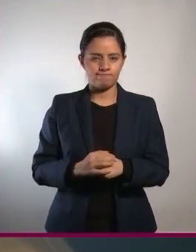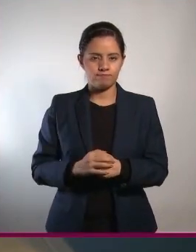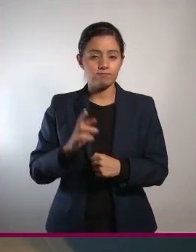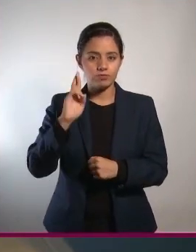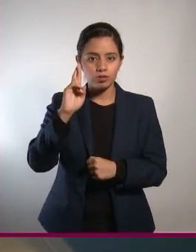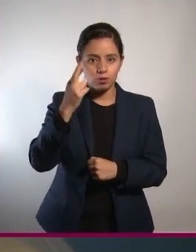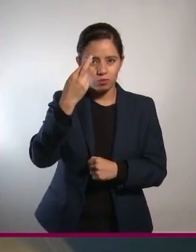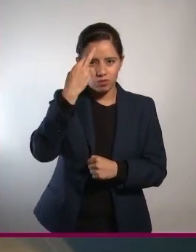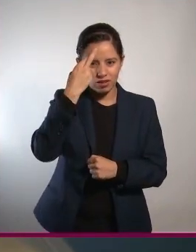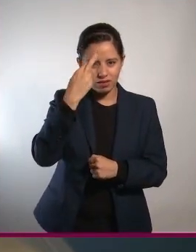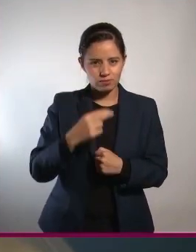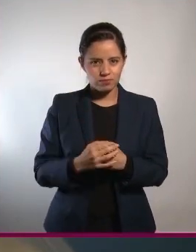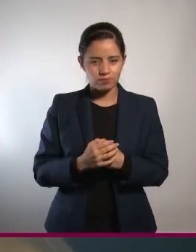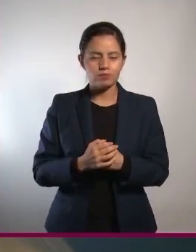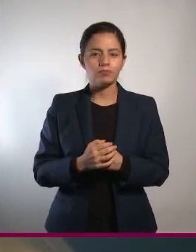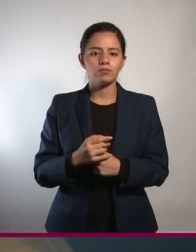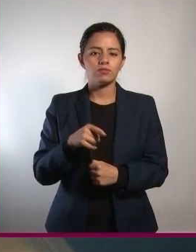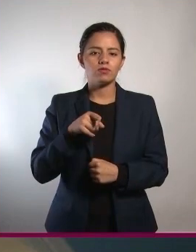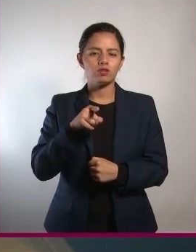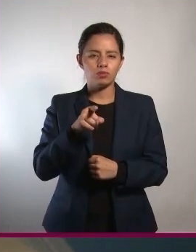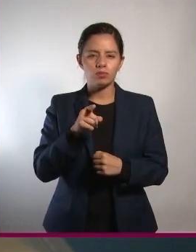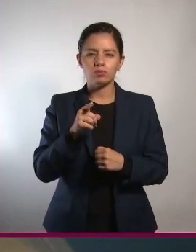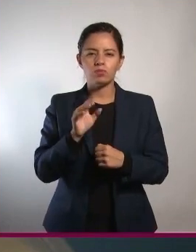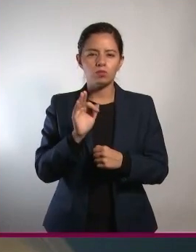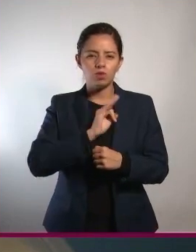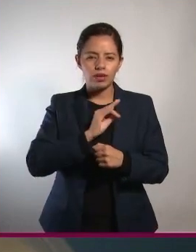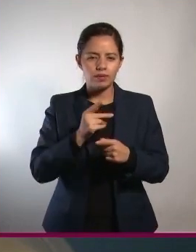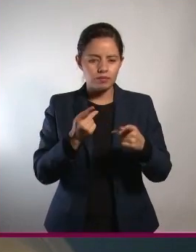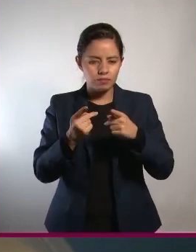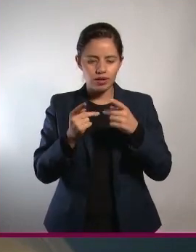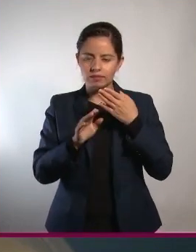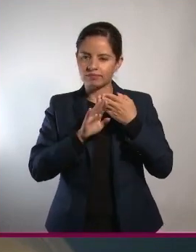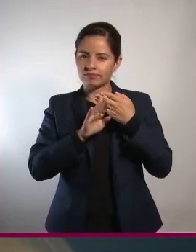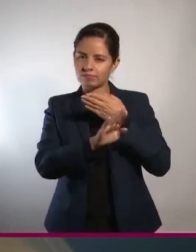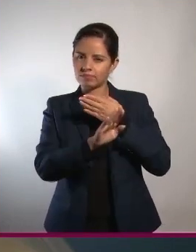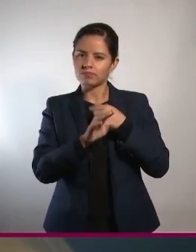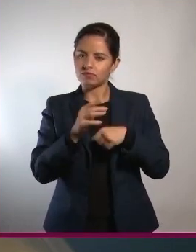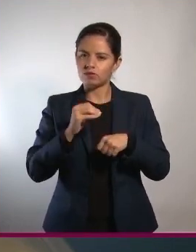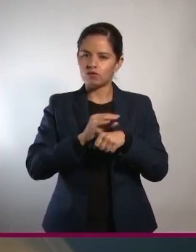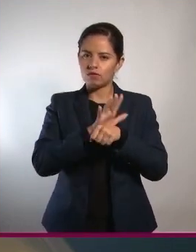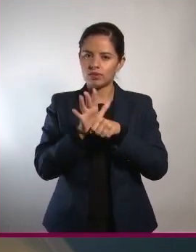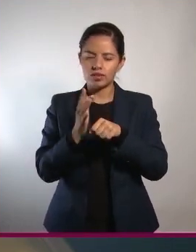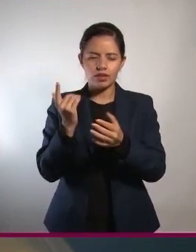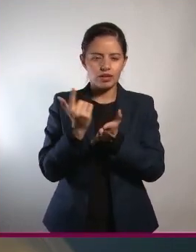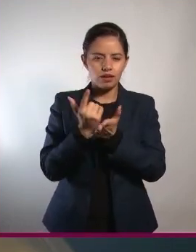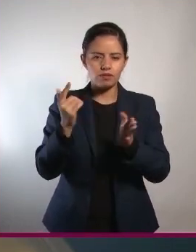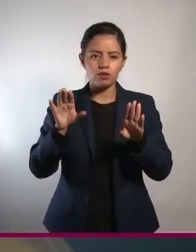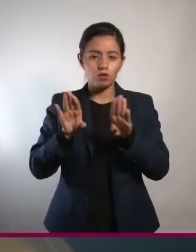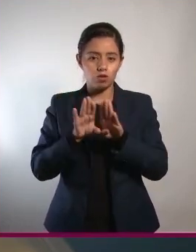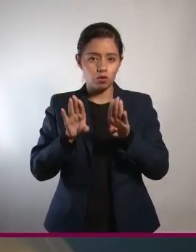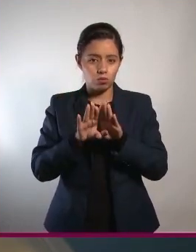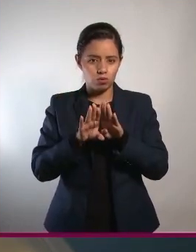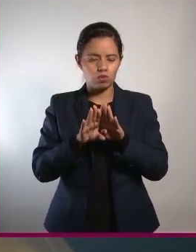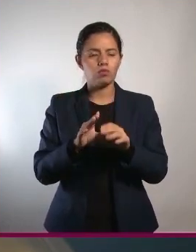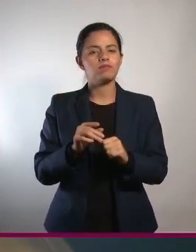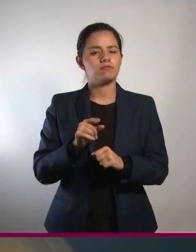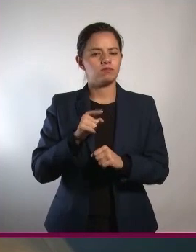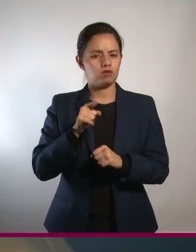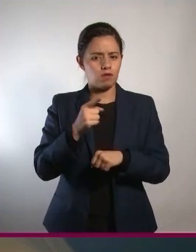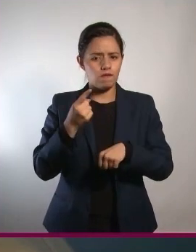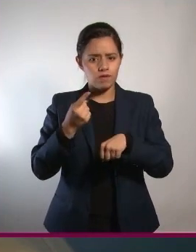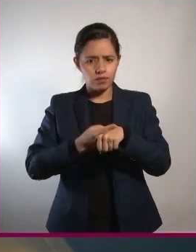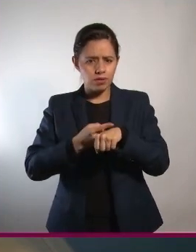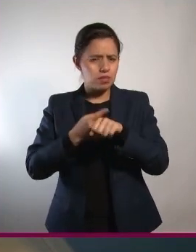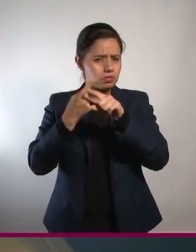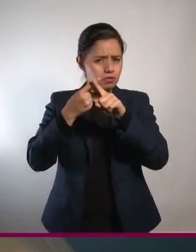Recuerda que una de las mejores formas de prevenir un COVID grave es evitando o teniendo bajo control